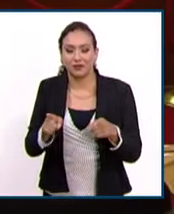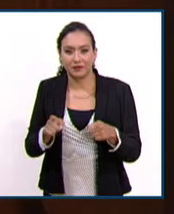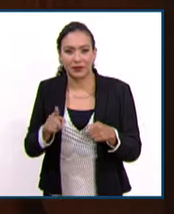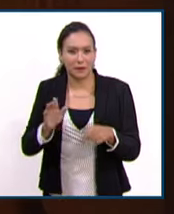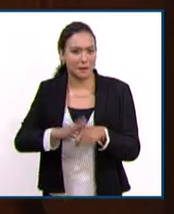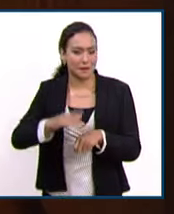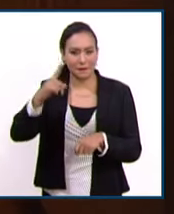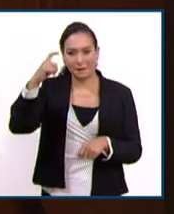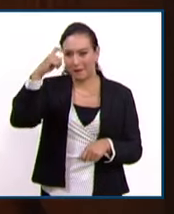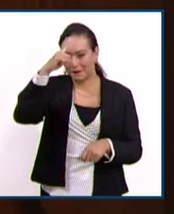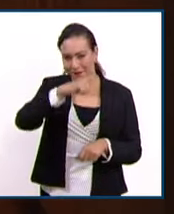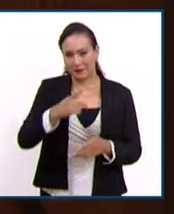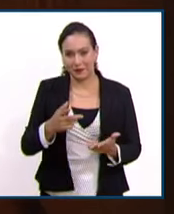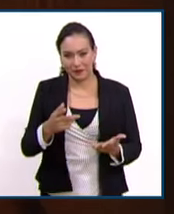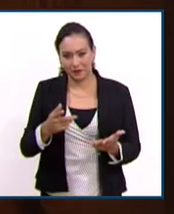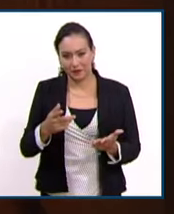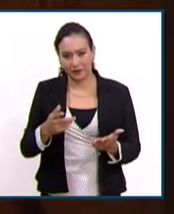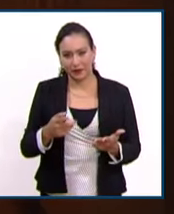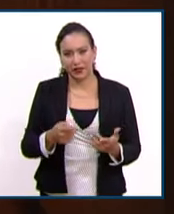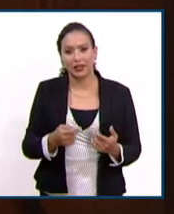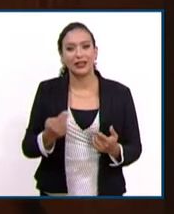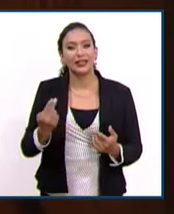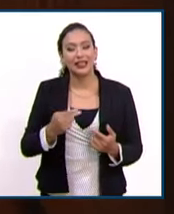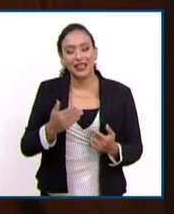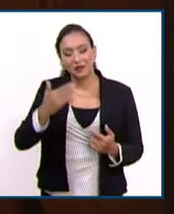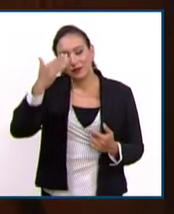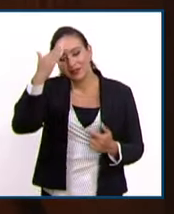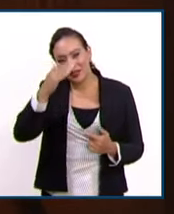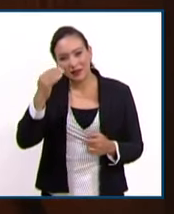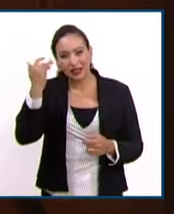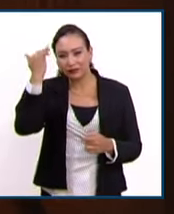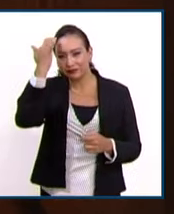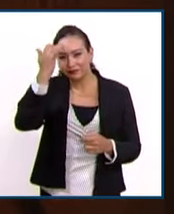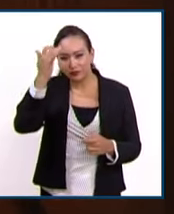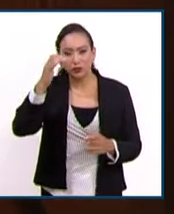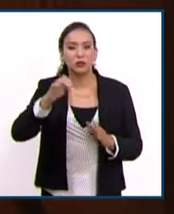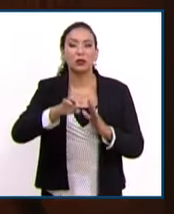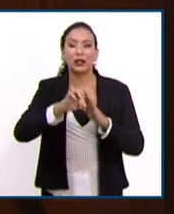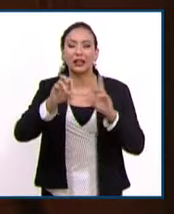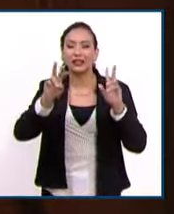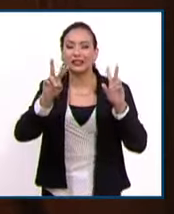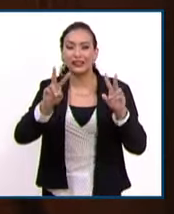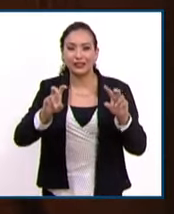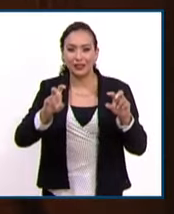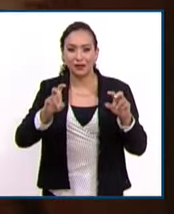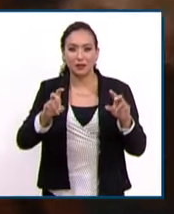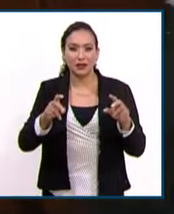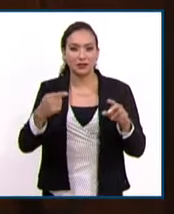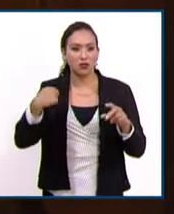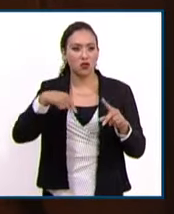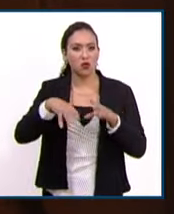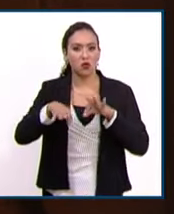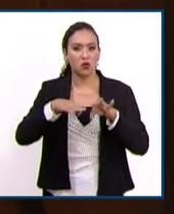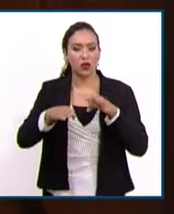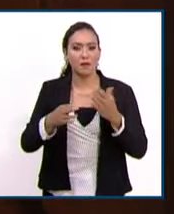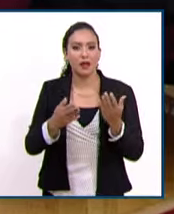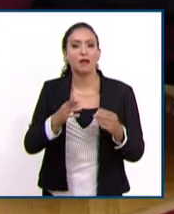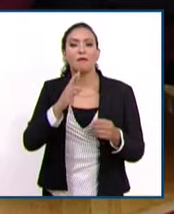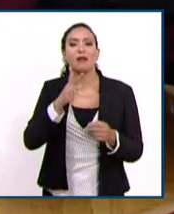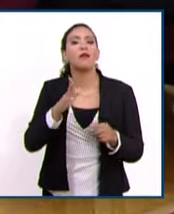difícil. Hoy necesitamos reflexionar constantemente sobre aquellos aspectos de nuestra labor que deben